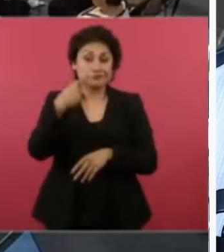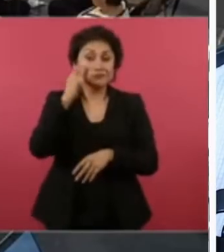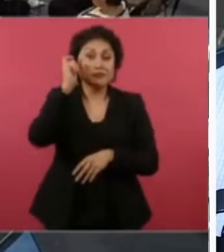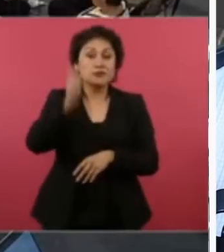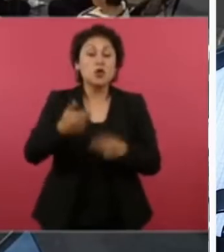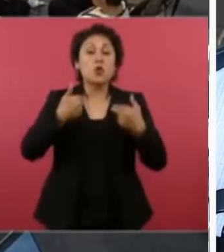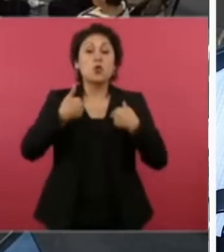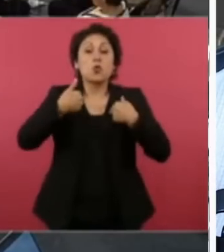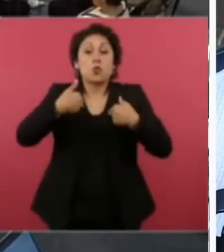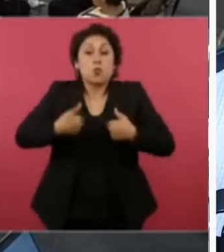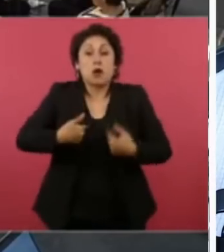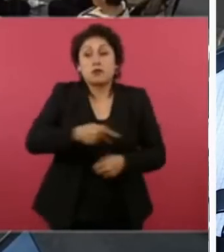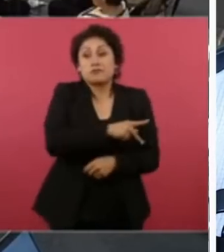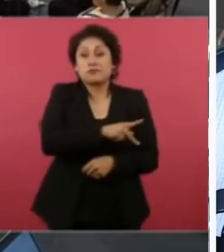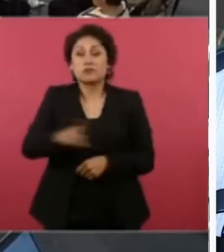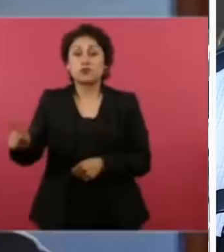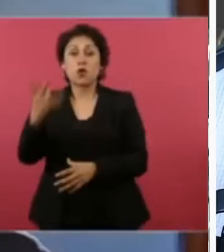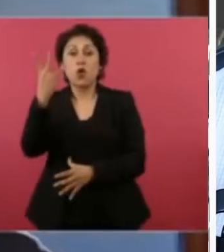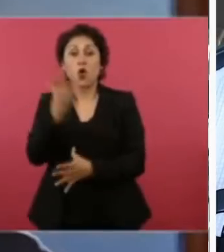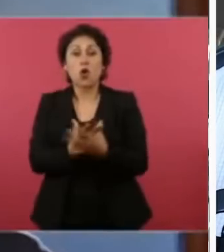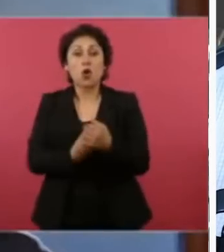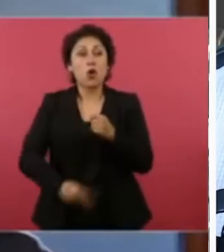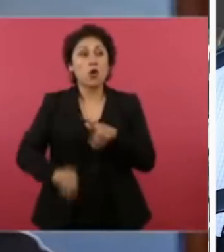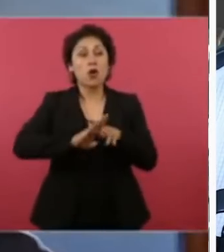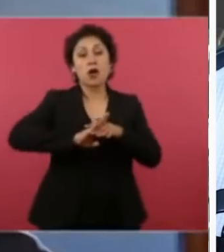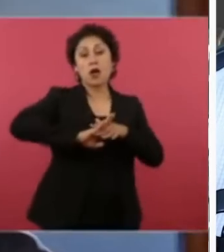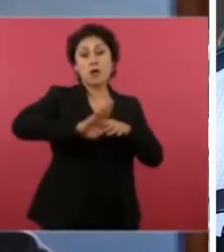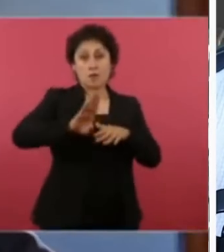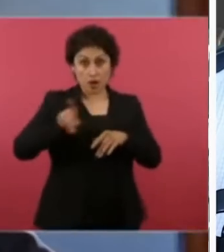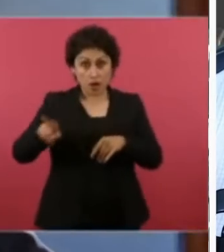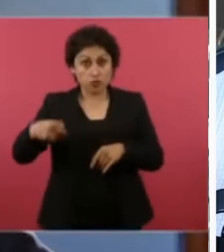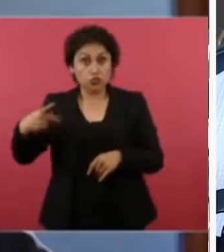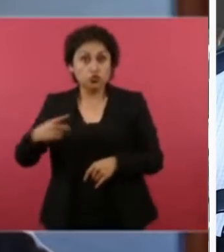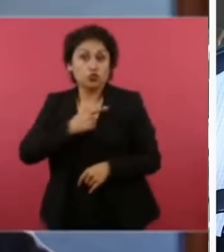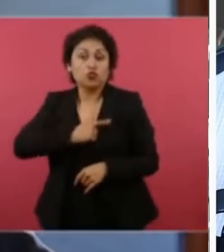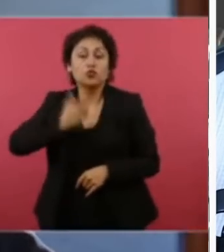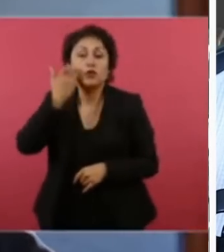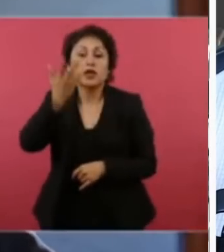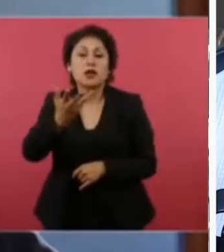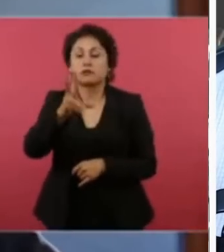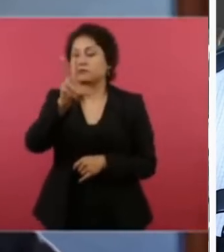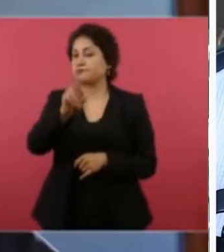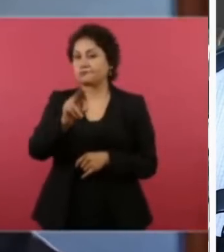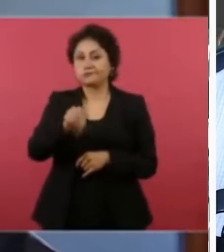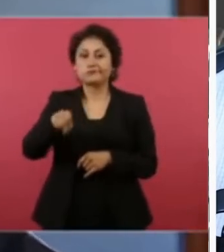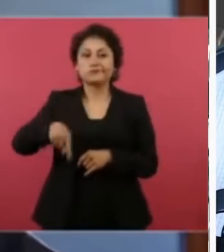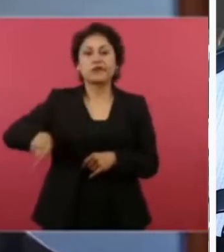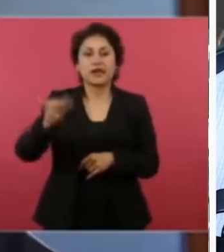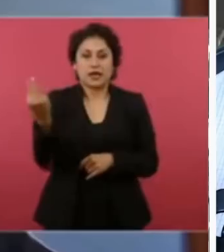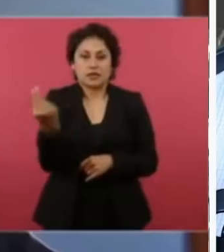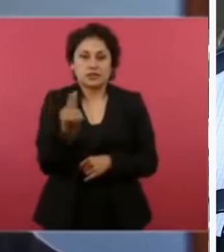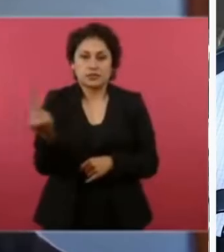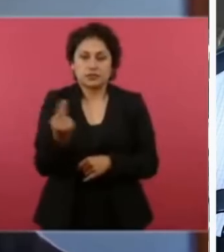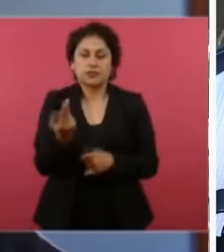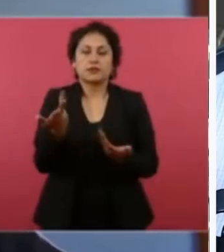no abandonan sus pueblos por gusto, sino por necesidad. Es por ello que